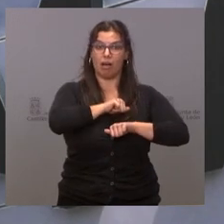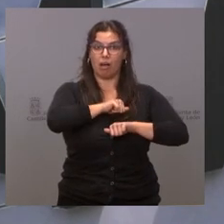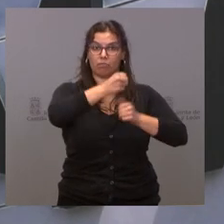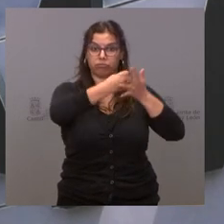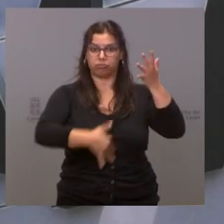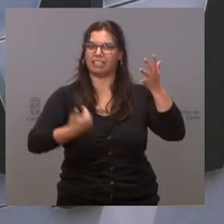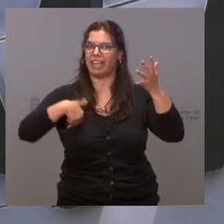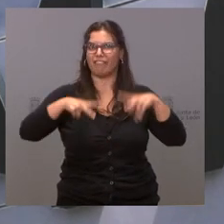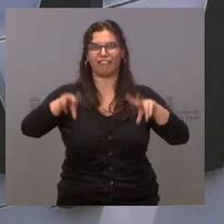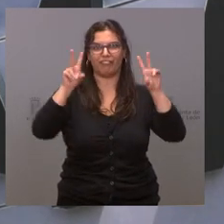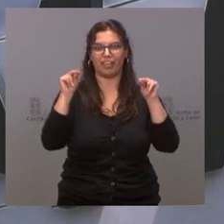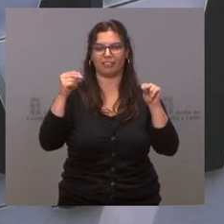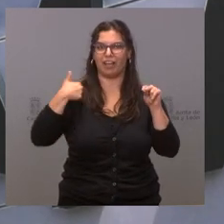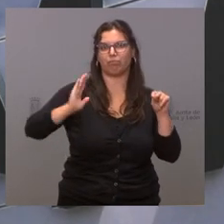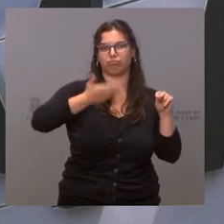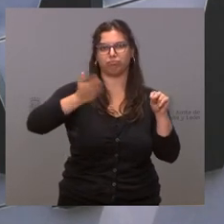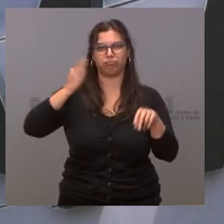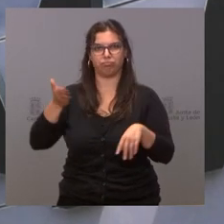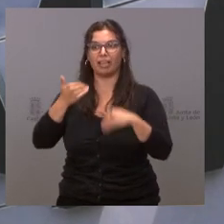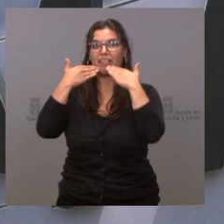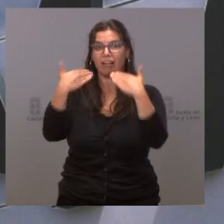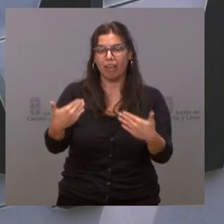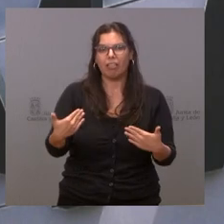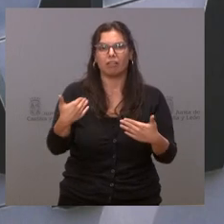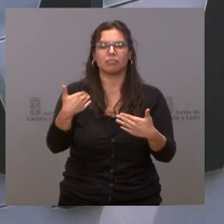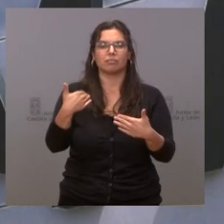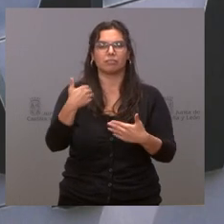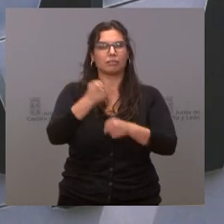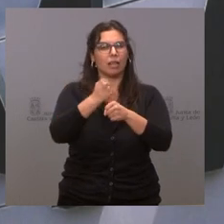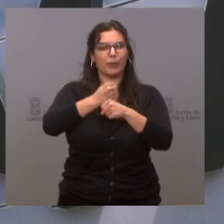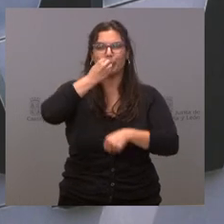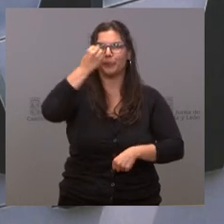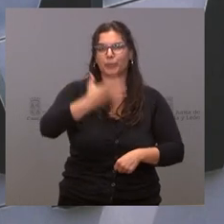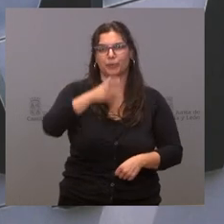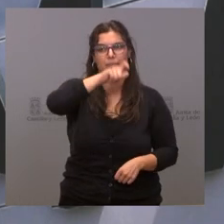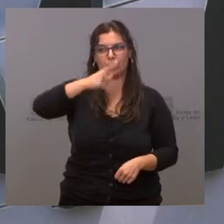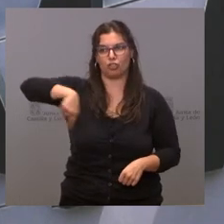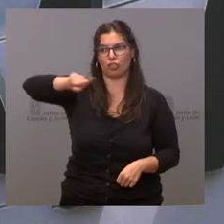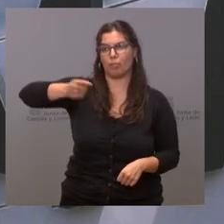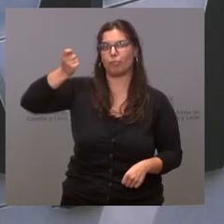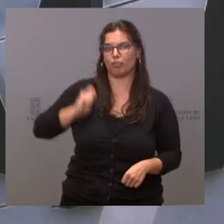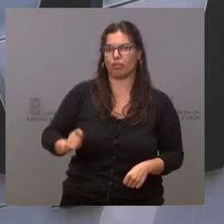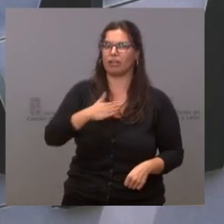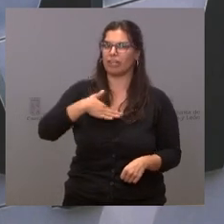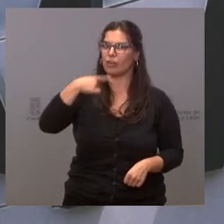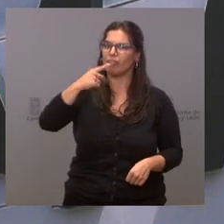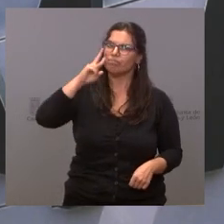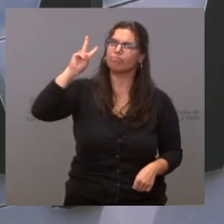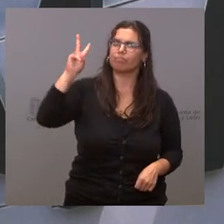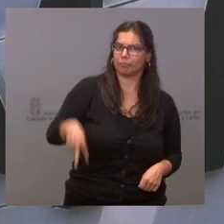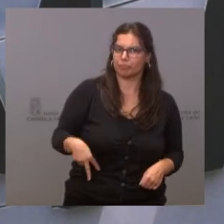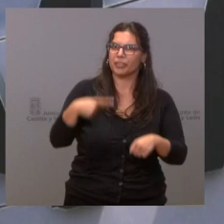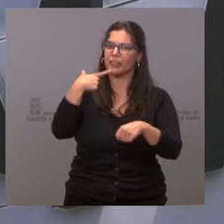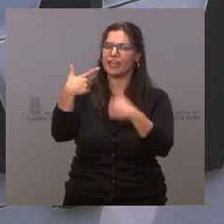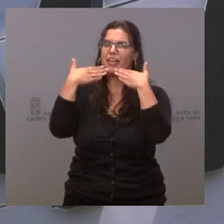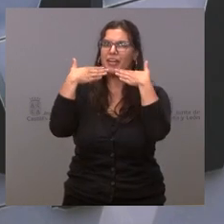espera y eso es gracias al fruto al buen hacer de los profesionales y se lo quiero reconocer y se lo quiero agradecer